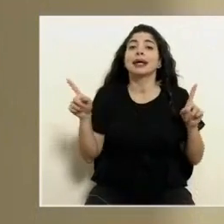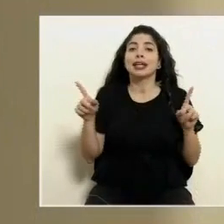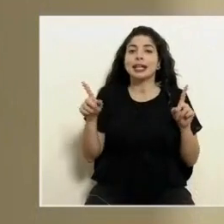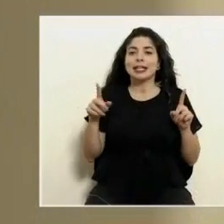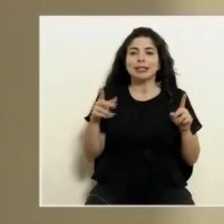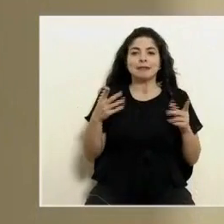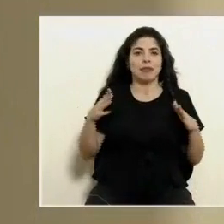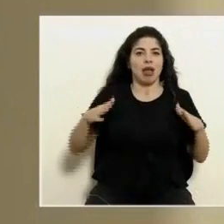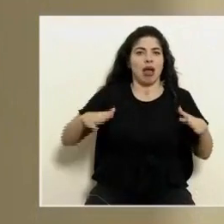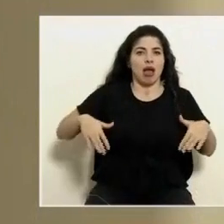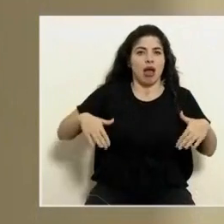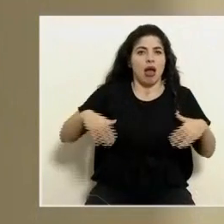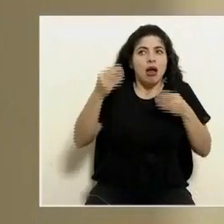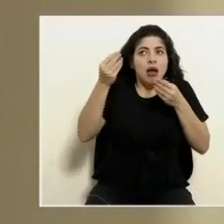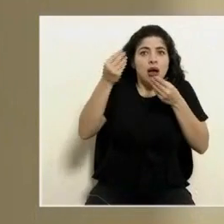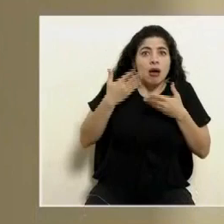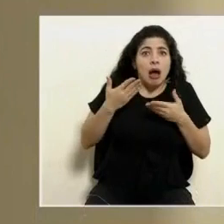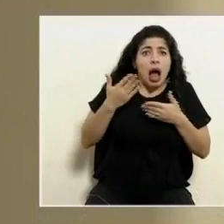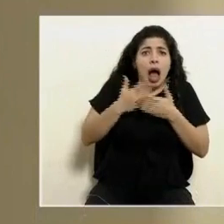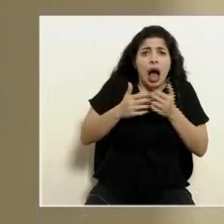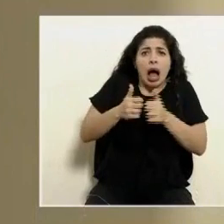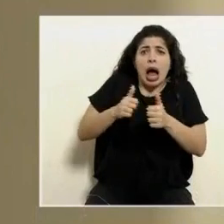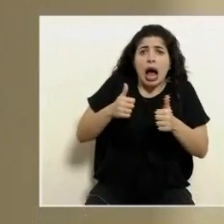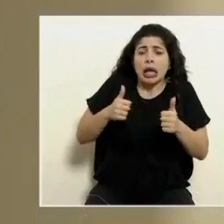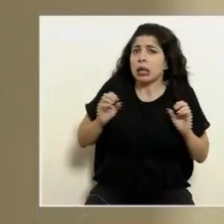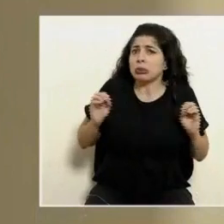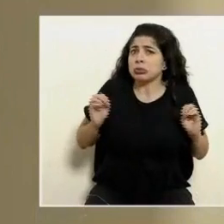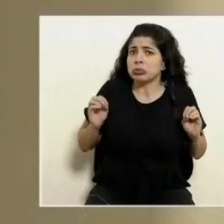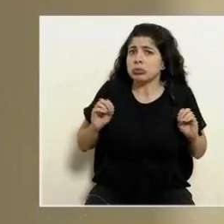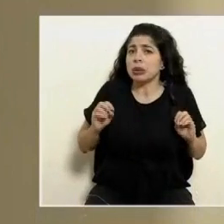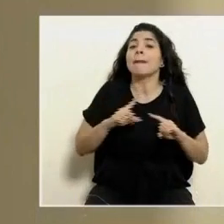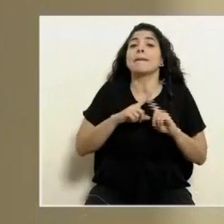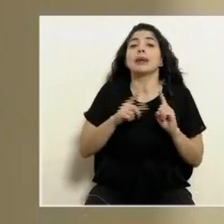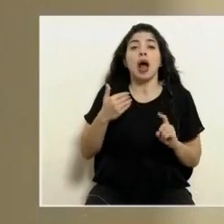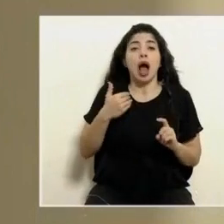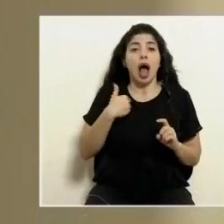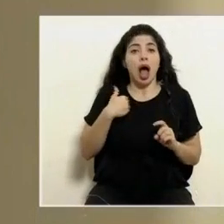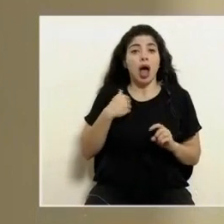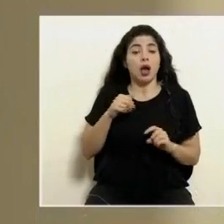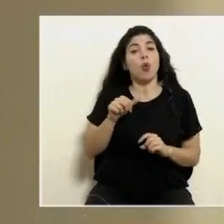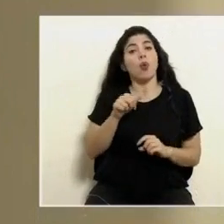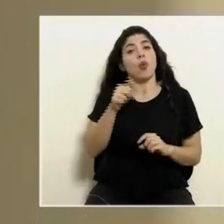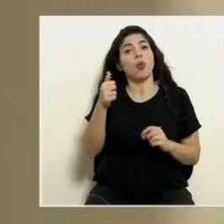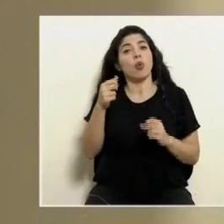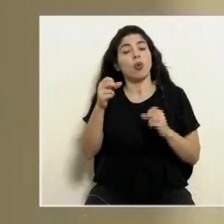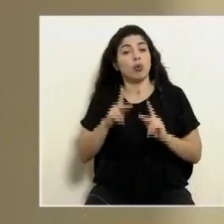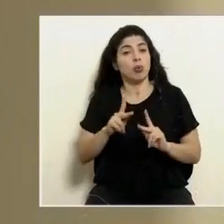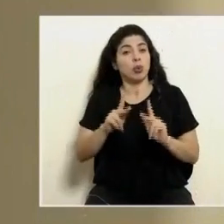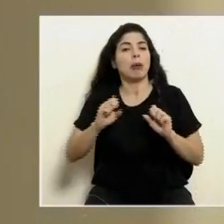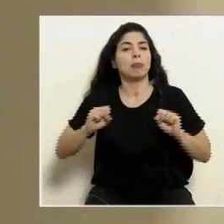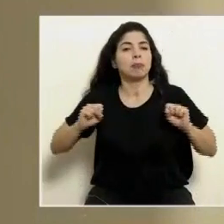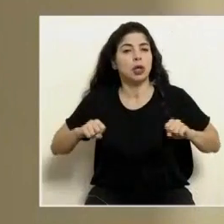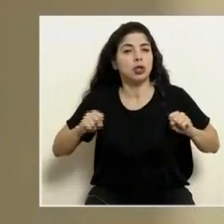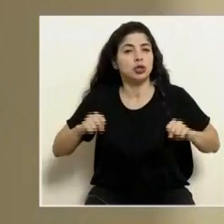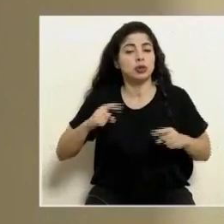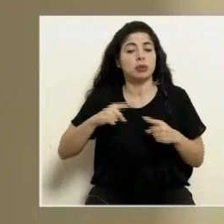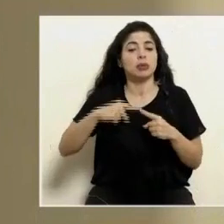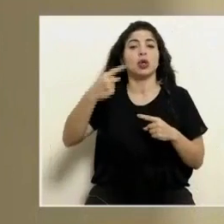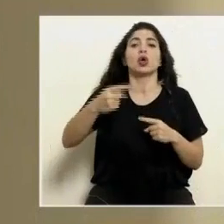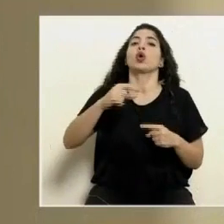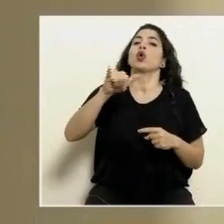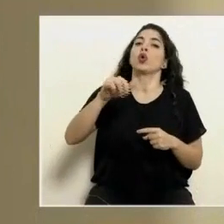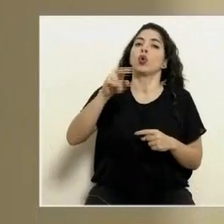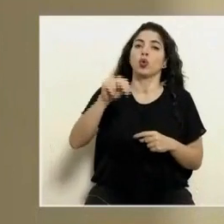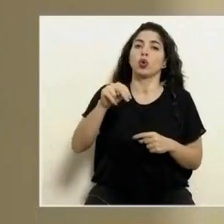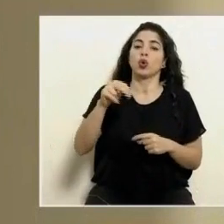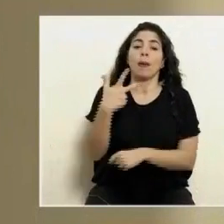tenemos reportes de que tengamos atrasos y más bien tenemos una ventana habilitada posiblemente para el mes de junio, que